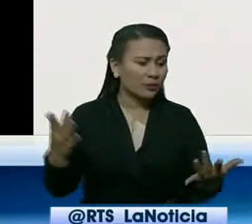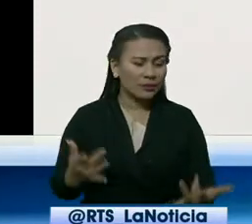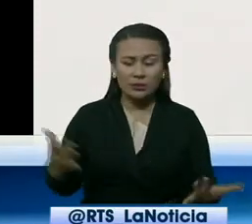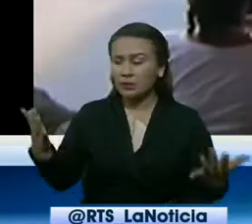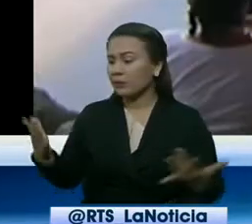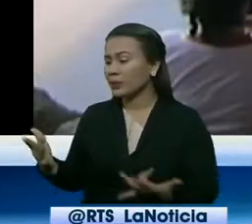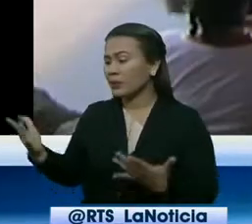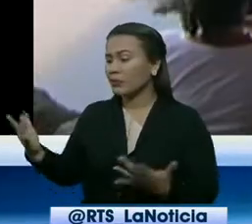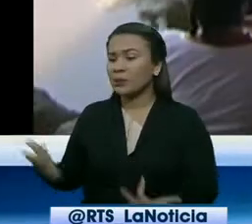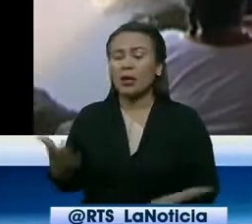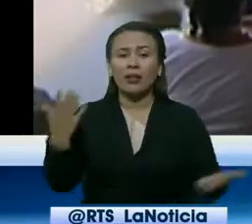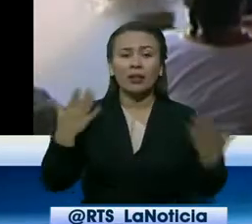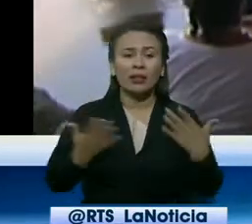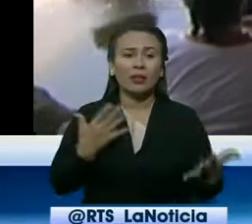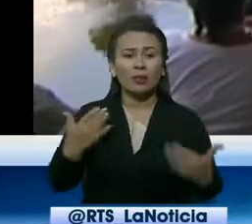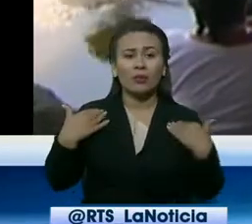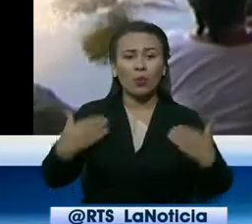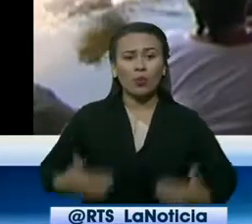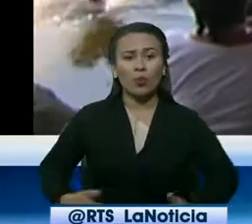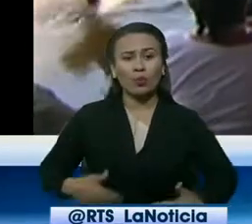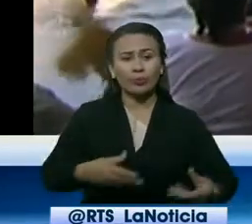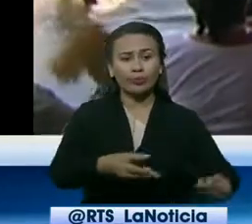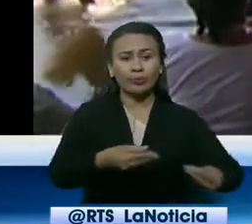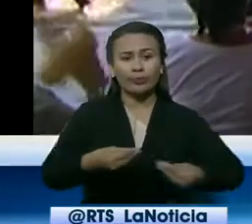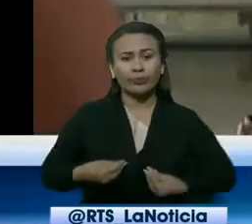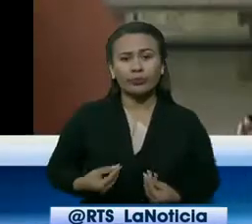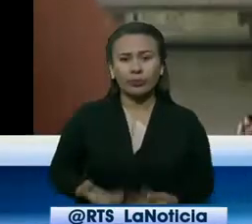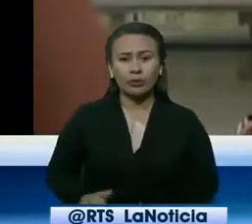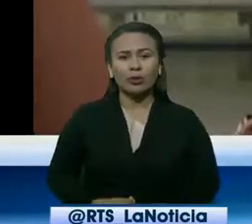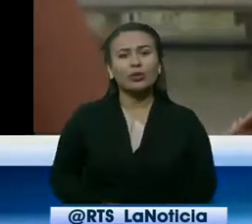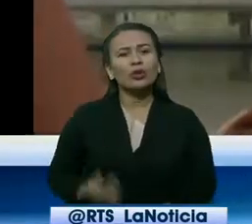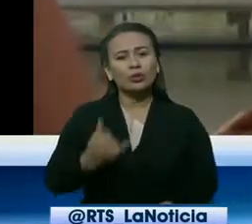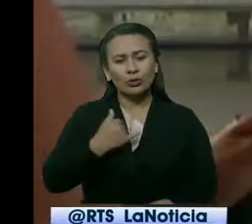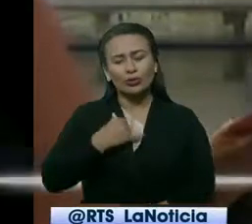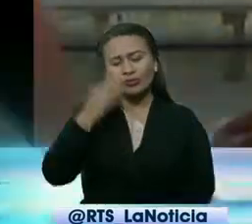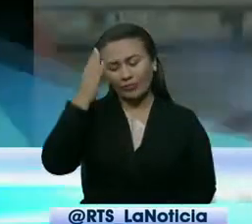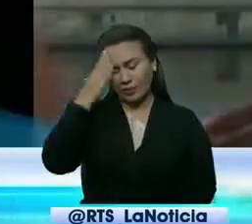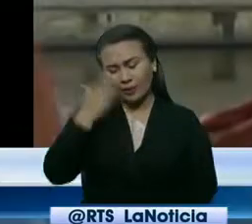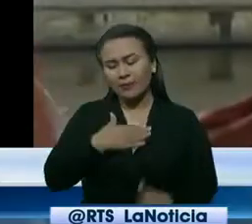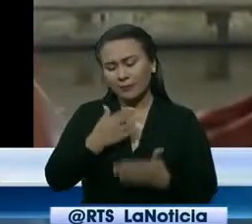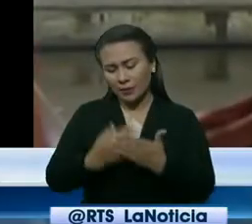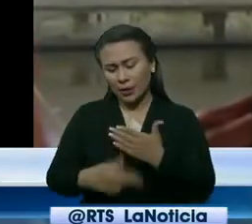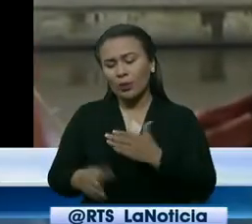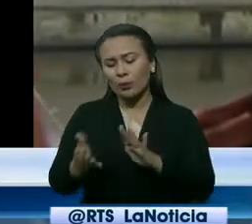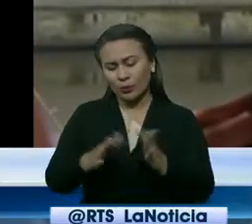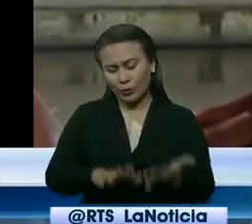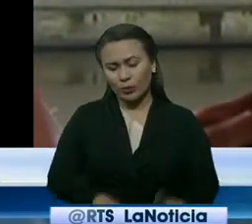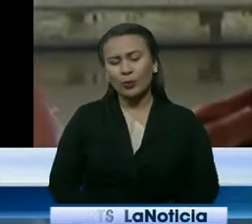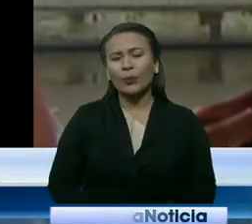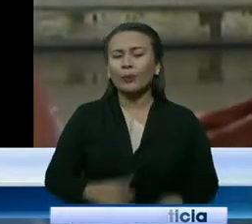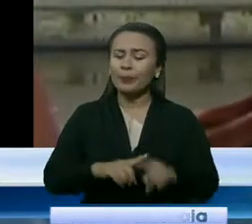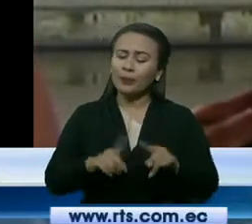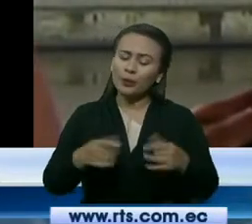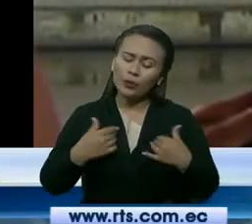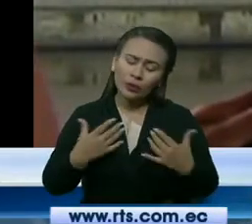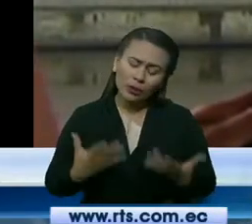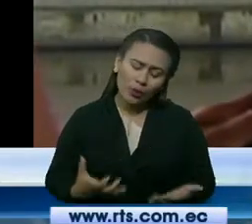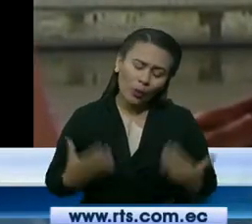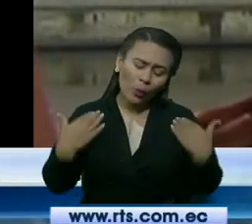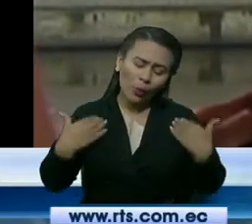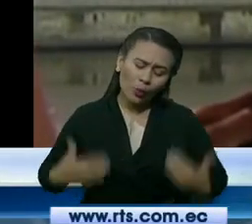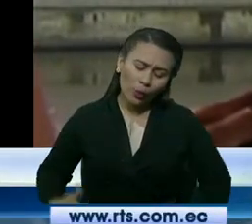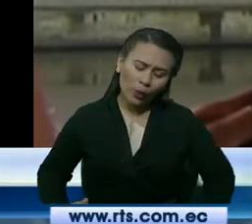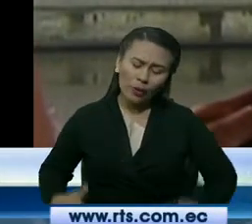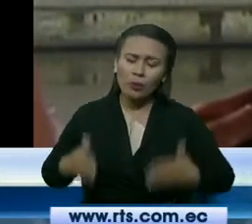esperanza de que puedan recuperar su cuerpo. Yo quiero el cuerpo, pues yo ya sé que ya falleció, pero quisiera el cuerpo para poderlo